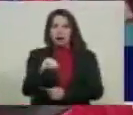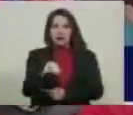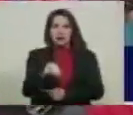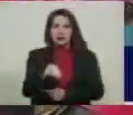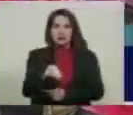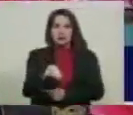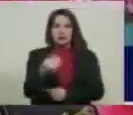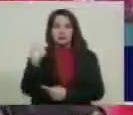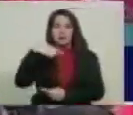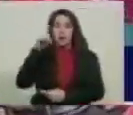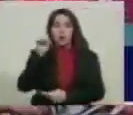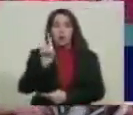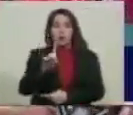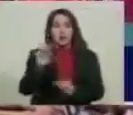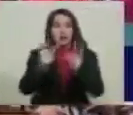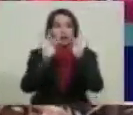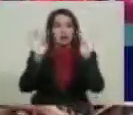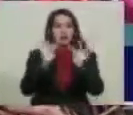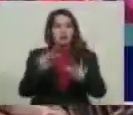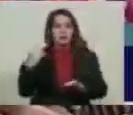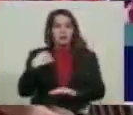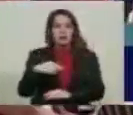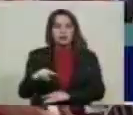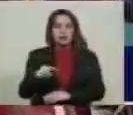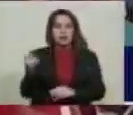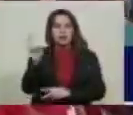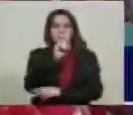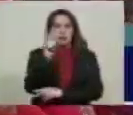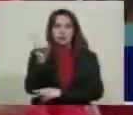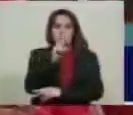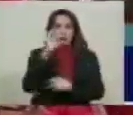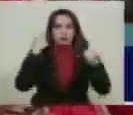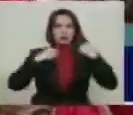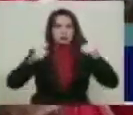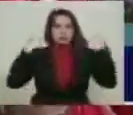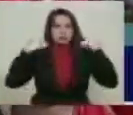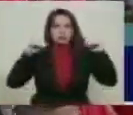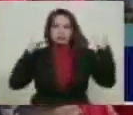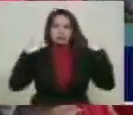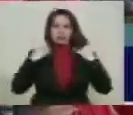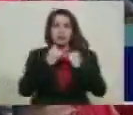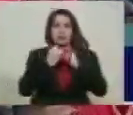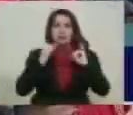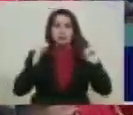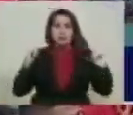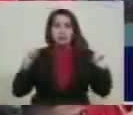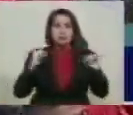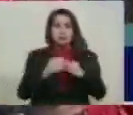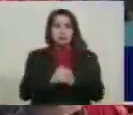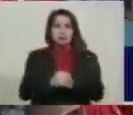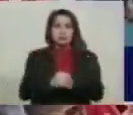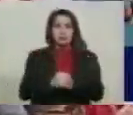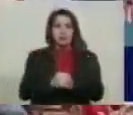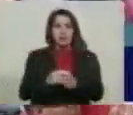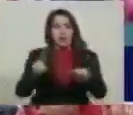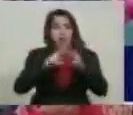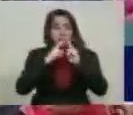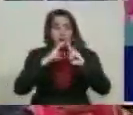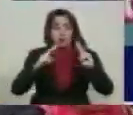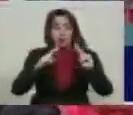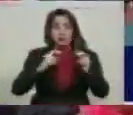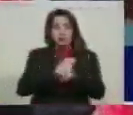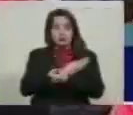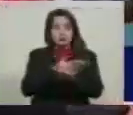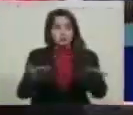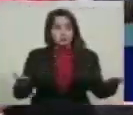la única garantía que tiene Venezuela del ejercicio de su independencia, la única garantía de paz, de